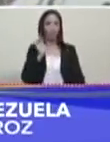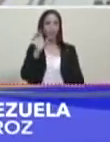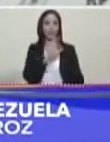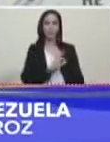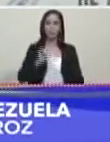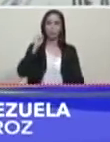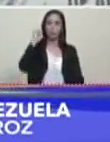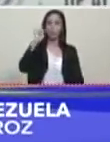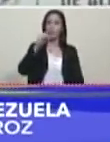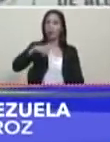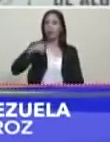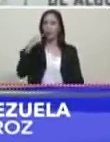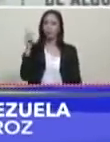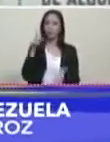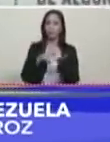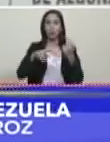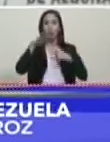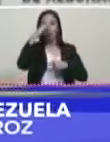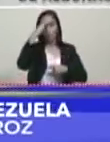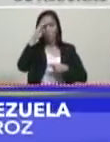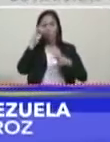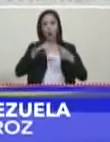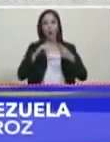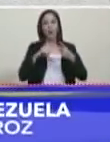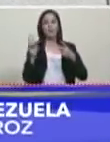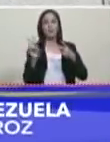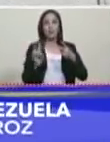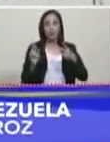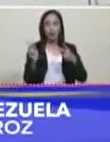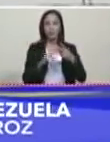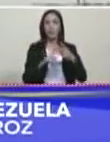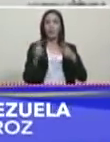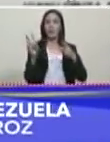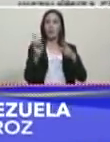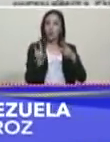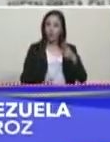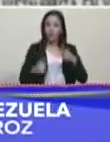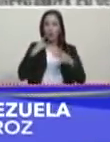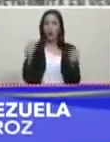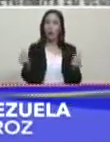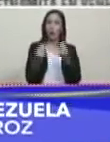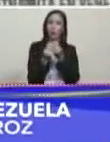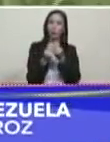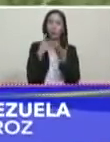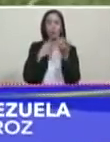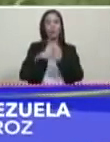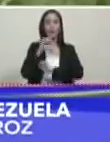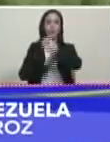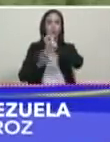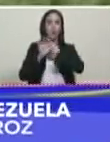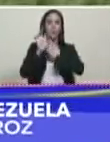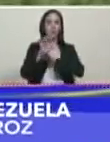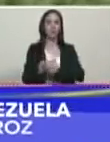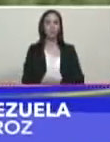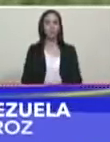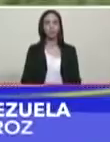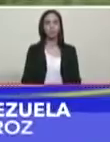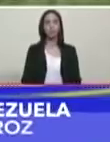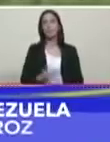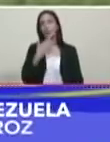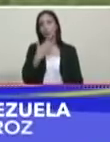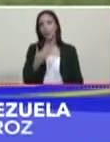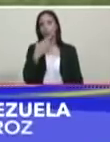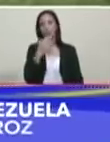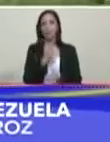socialismo. Aquí estamos, Cuba, Vietnam y Venezuela, juntos por más justicia para nuestros pueblos. Gracias,